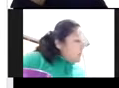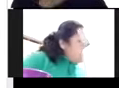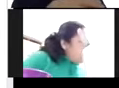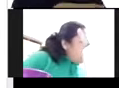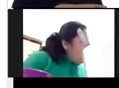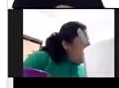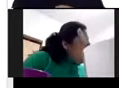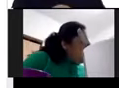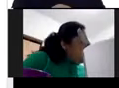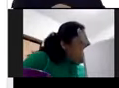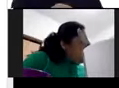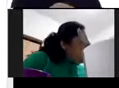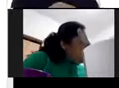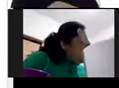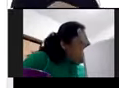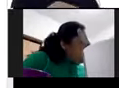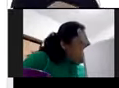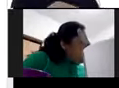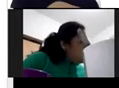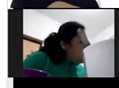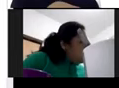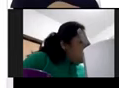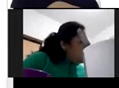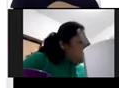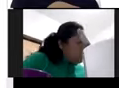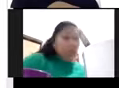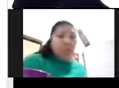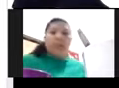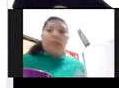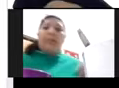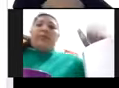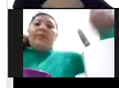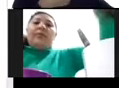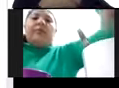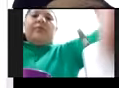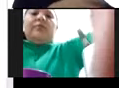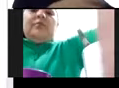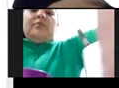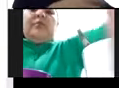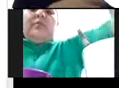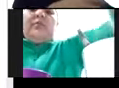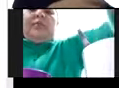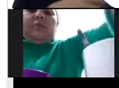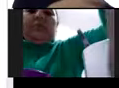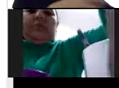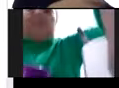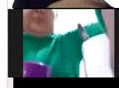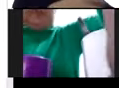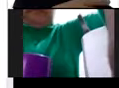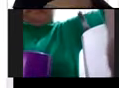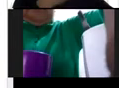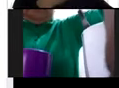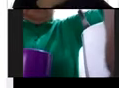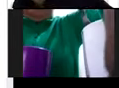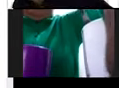ese organismo quiénes van a ser los funcionarios que van a llevar los responsables para cada contratación, donde en